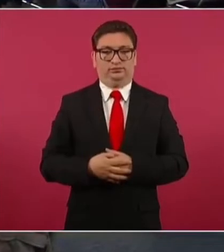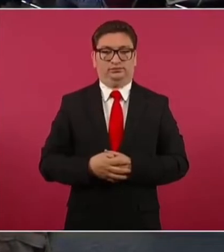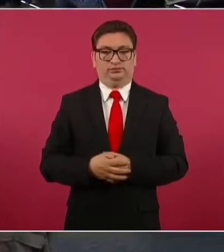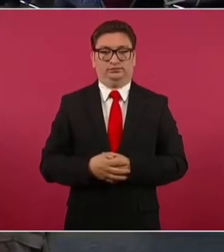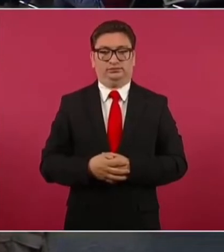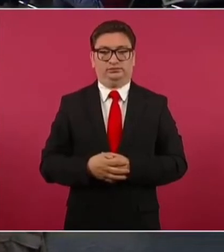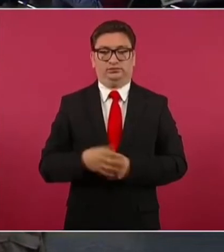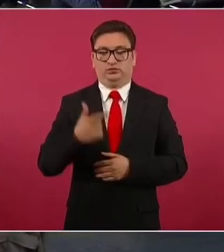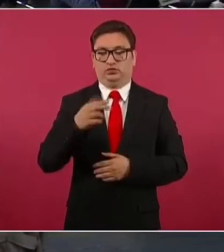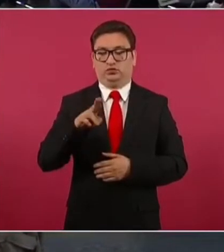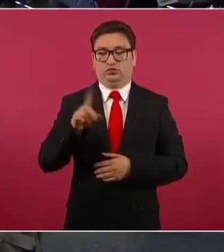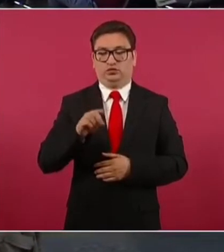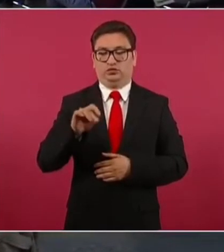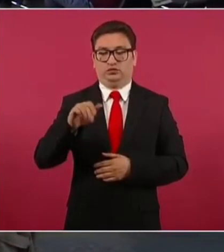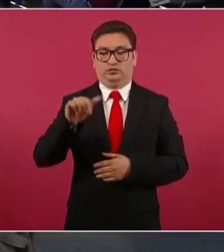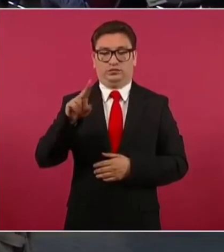Guzmán,